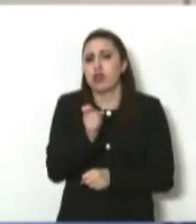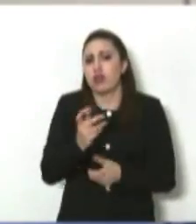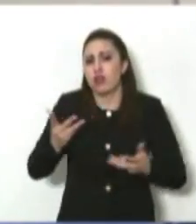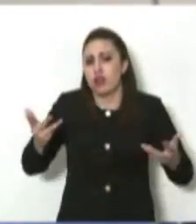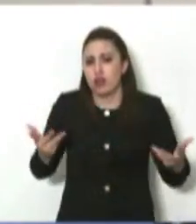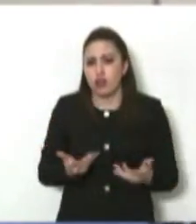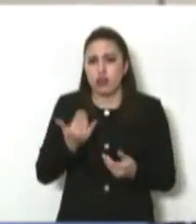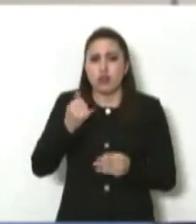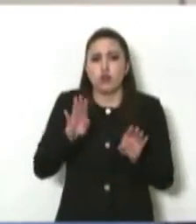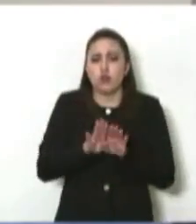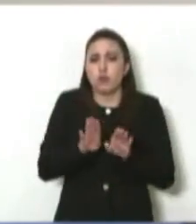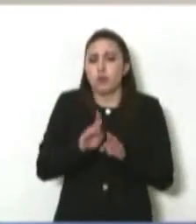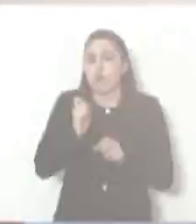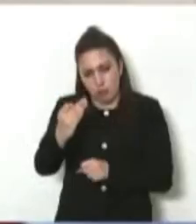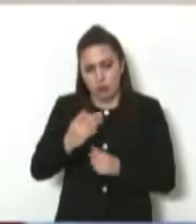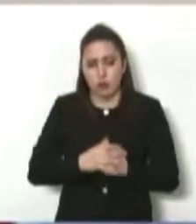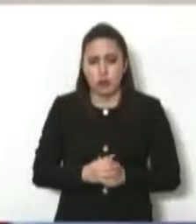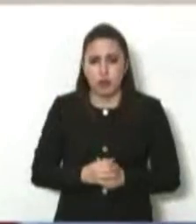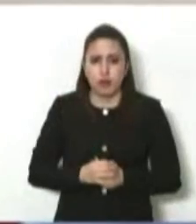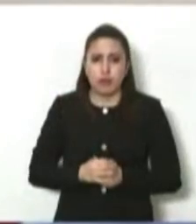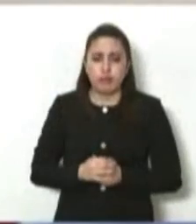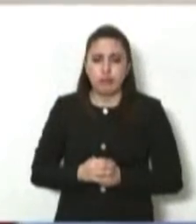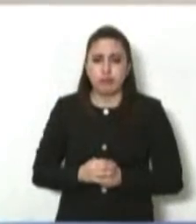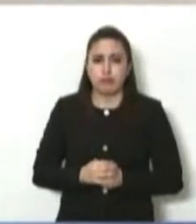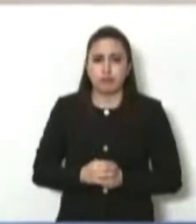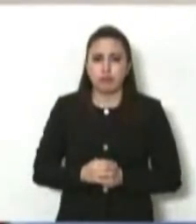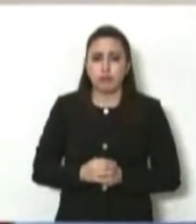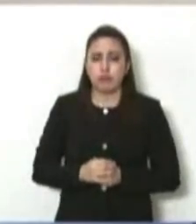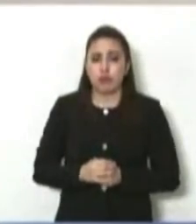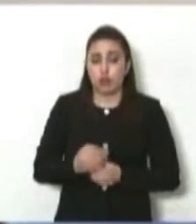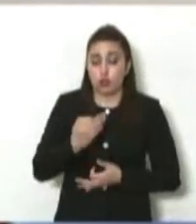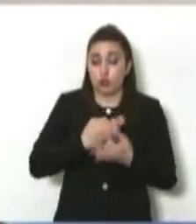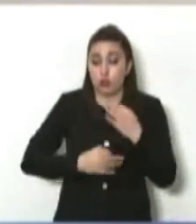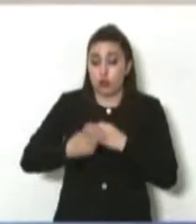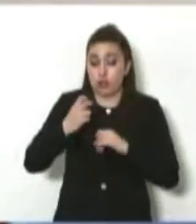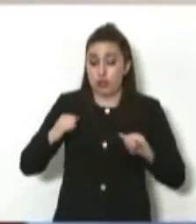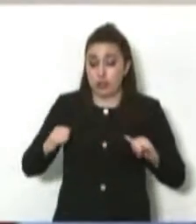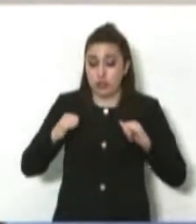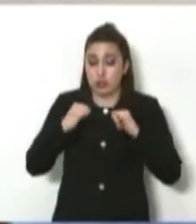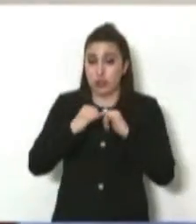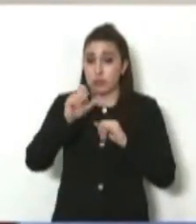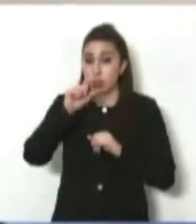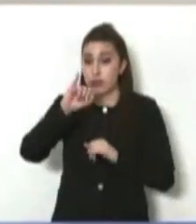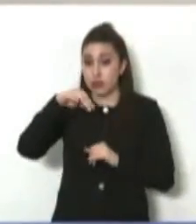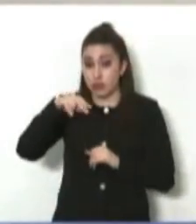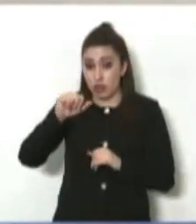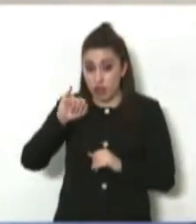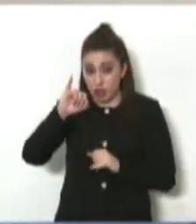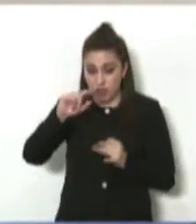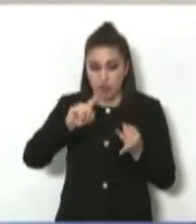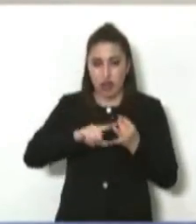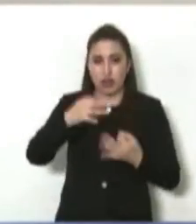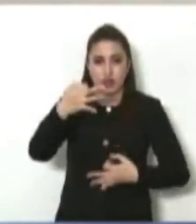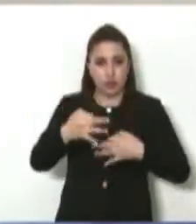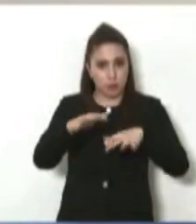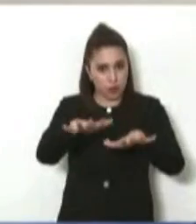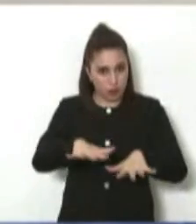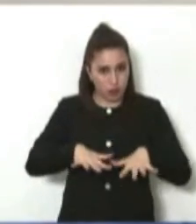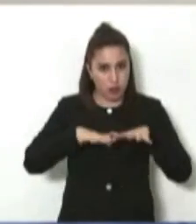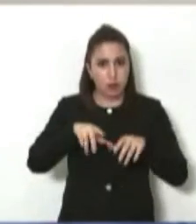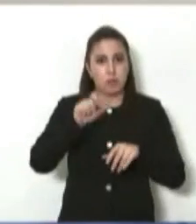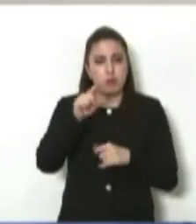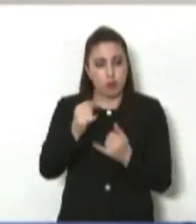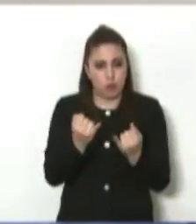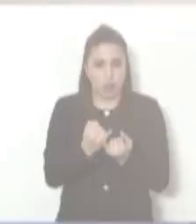alternativas pudo haber en su momento todas las instituciones incluido el propio night el tribunal pues vamos a tener que estar a la altura